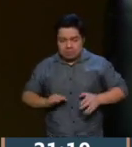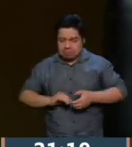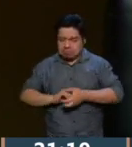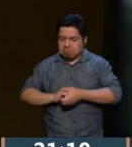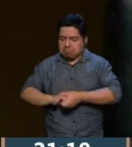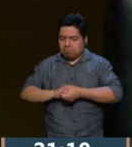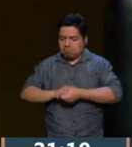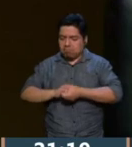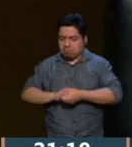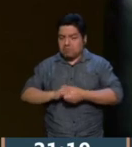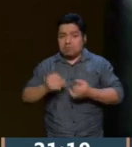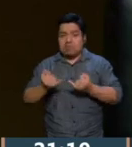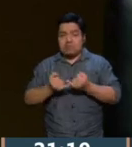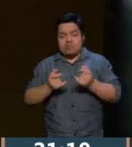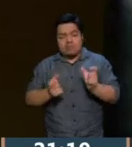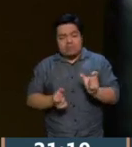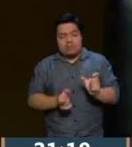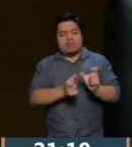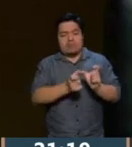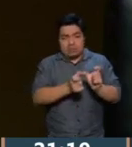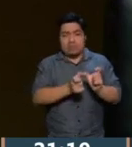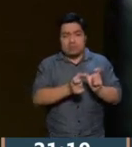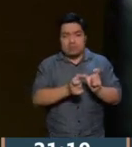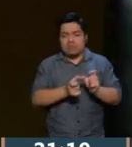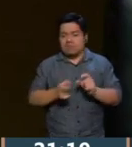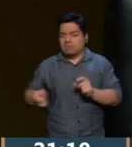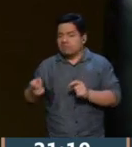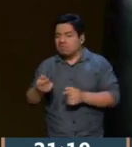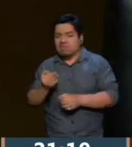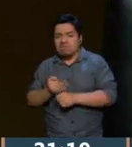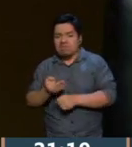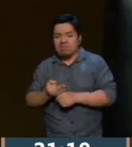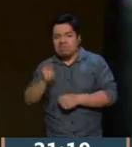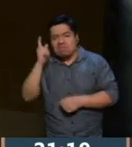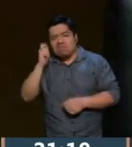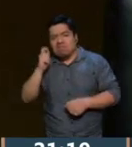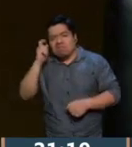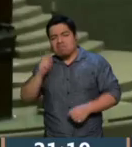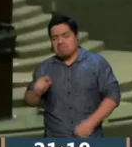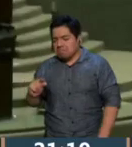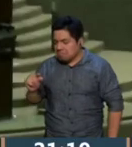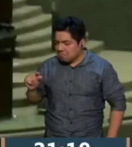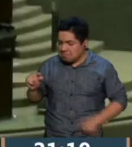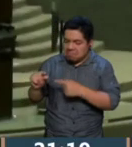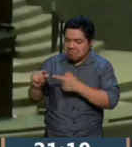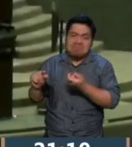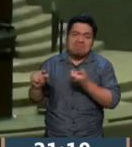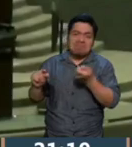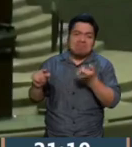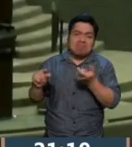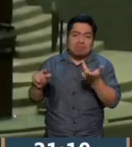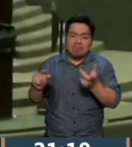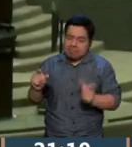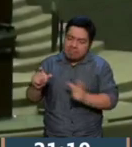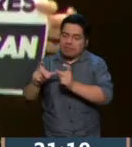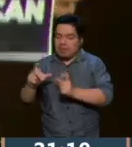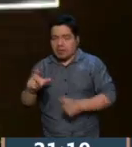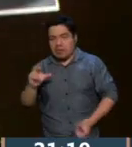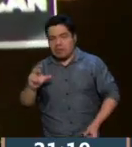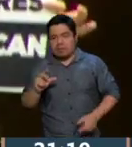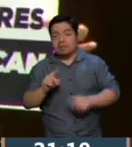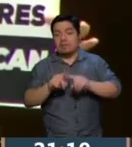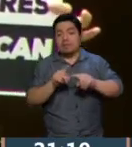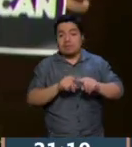solidario y complementario a las raquíticas pensiones que hoy ofrecen las Afores. Con todo y las aclaraciones, las y